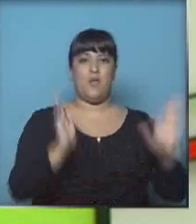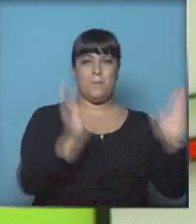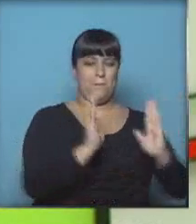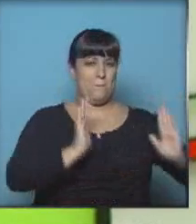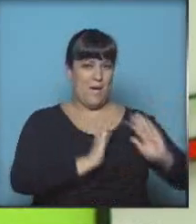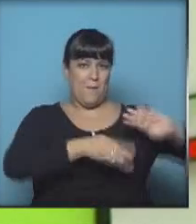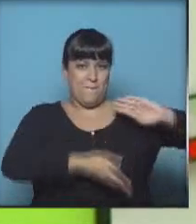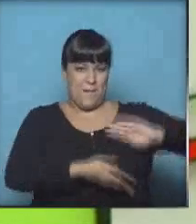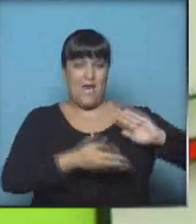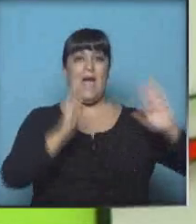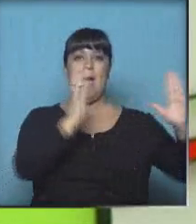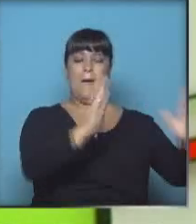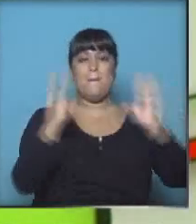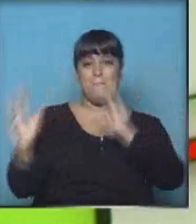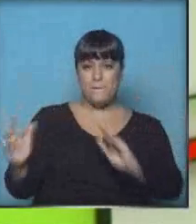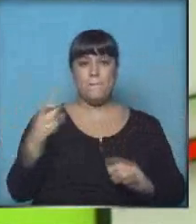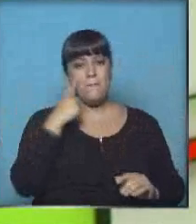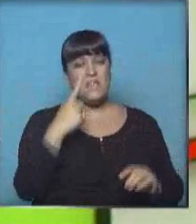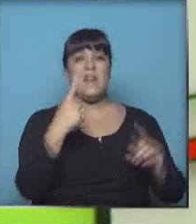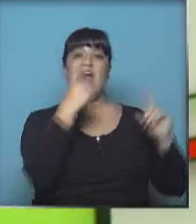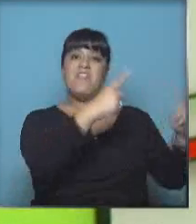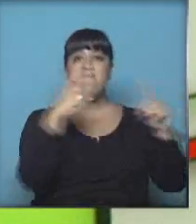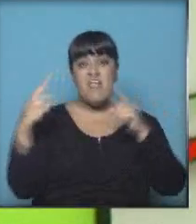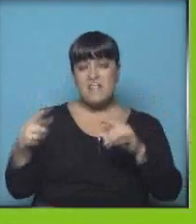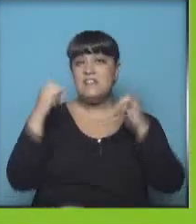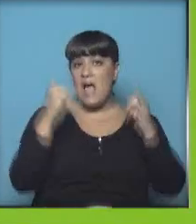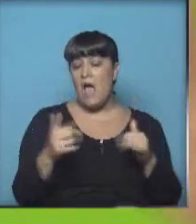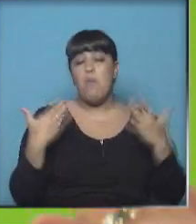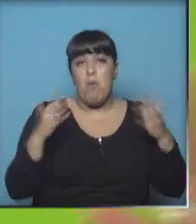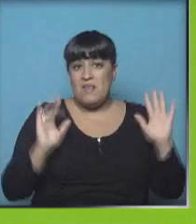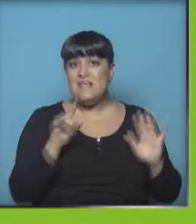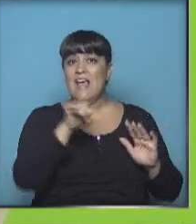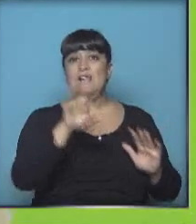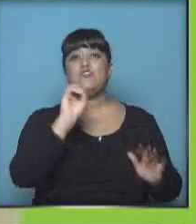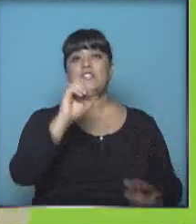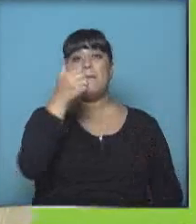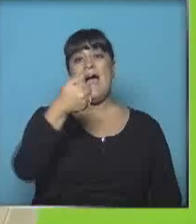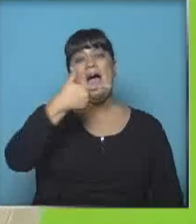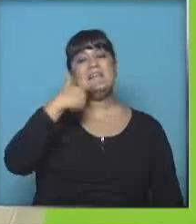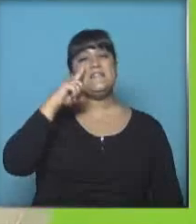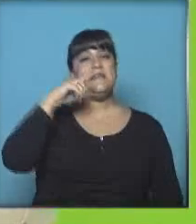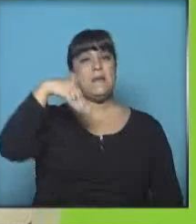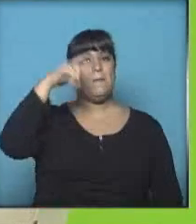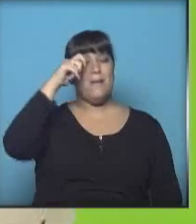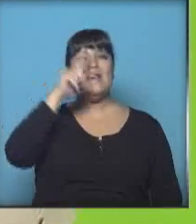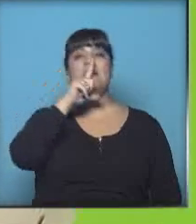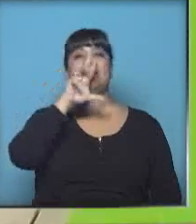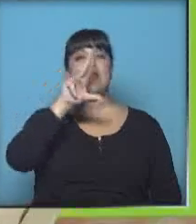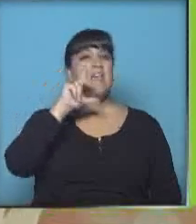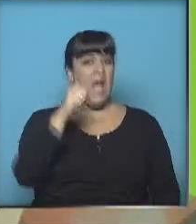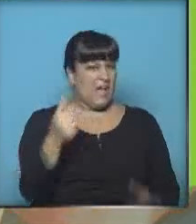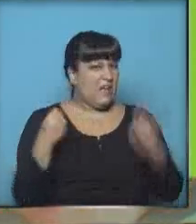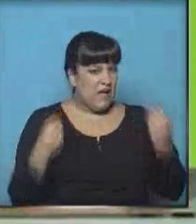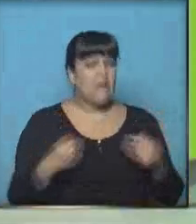miramos las dos mamas y las dos incidencias, vamos a ver que hay una diferencia en una y en la otra. Eso se llama asimetría. simetría. ¿Qué es lo que hacemos con una simetría? A